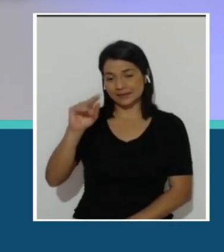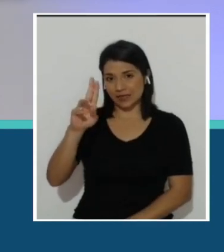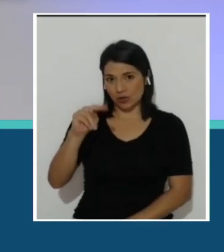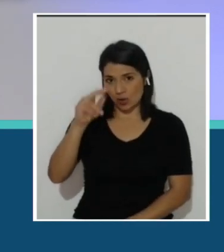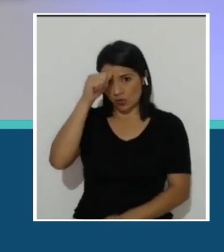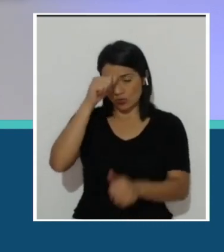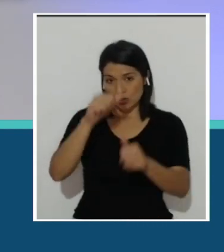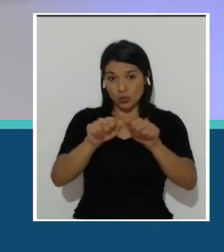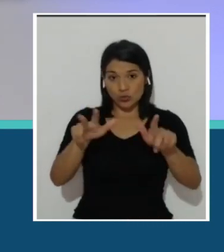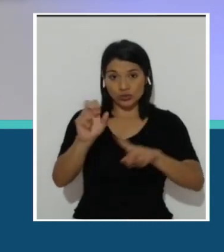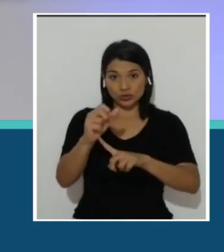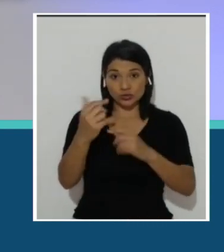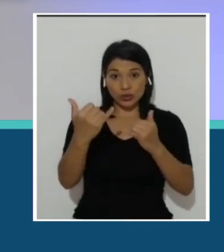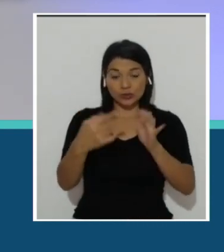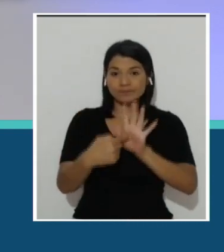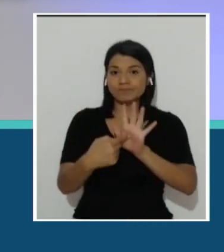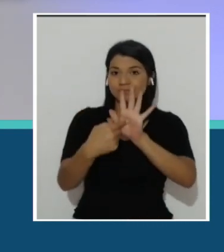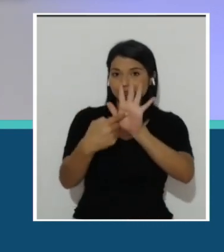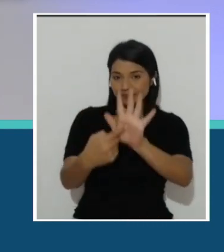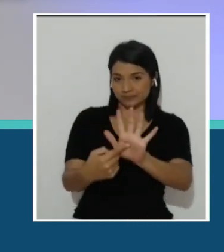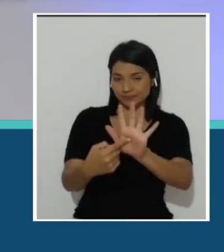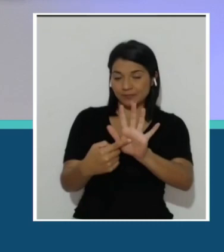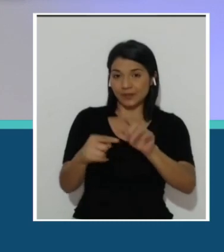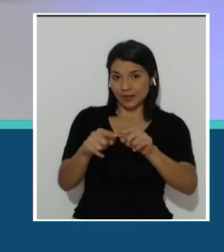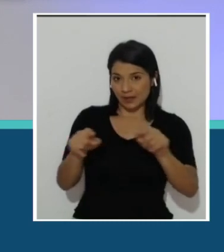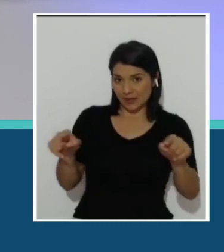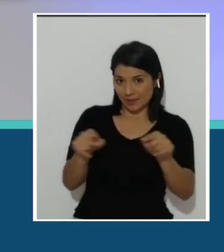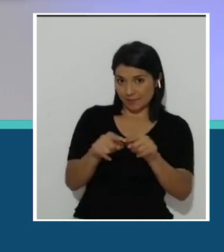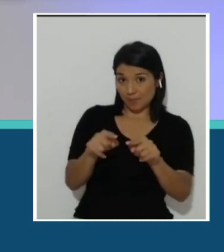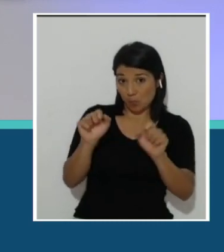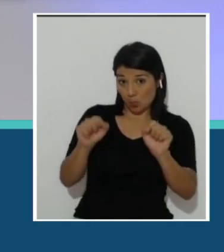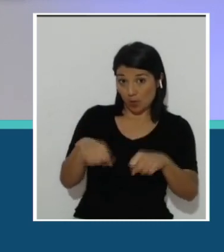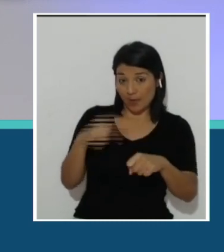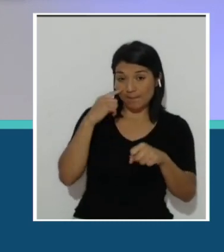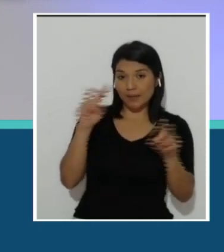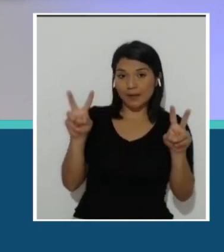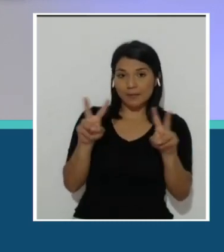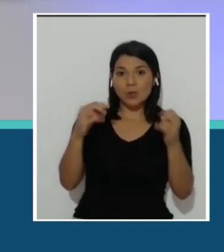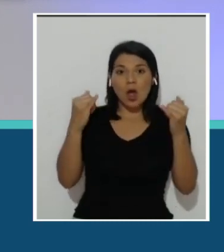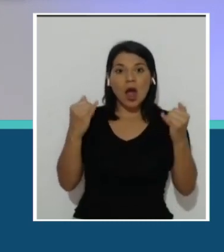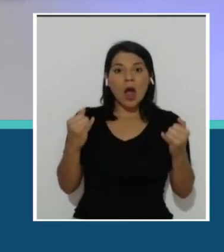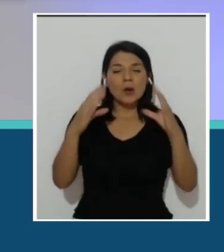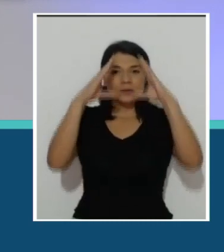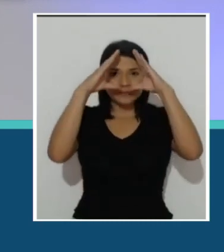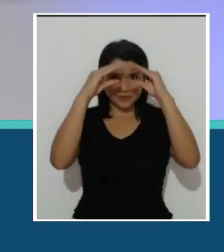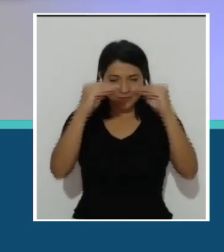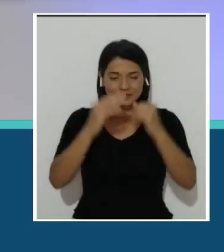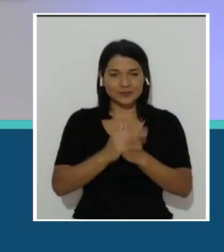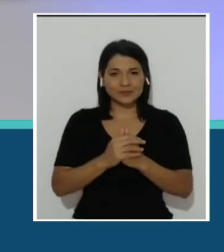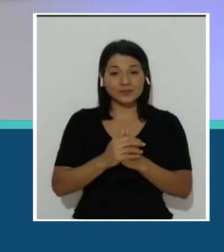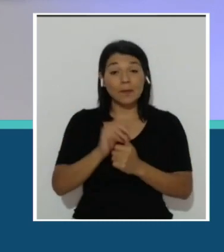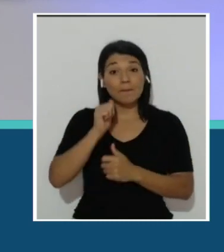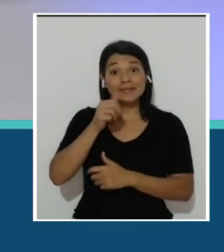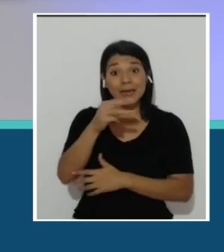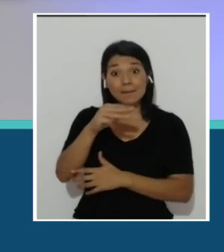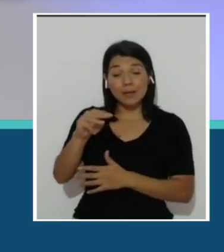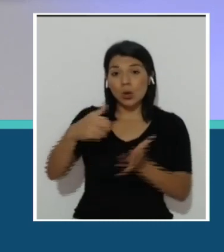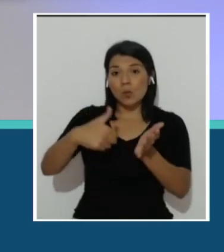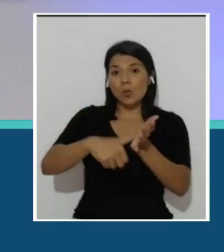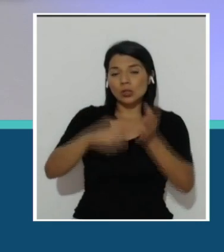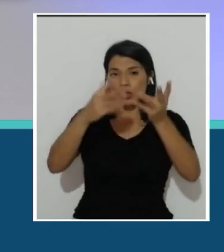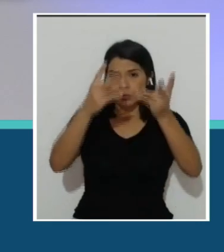en pantalla, ahí nos puede seguir en vivo. Vamos de inmediato con el detalle de las informaciones. Este miércoles se votará el presupuesto extraordinario